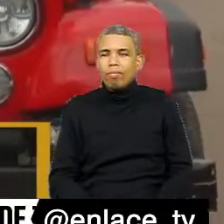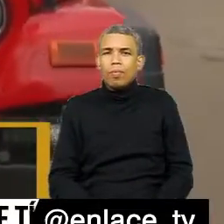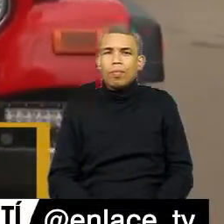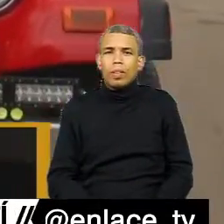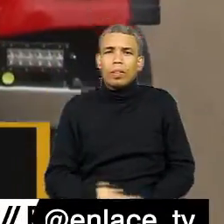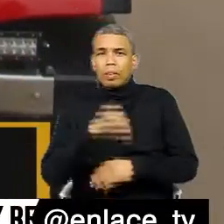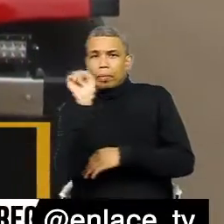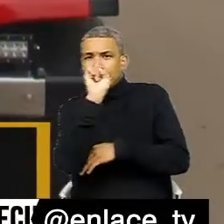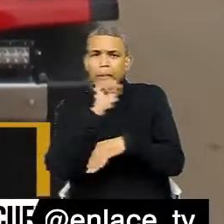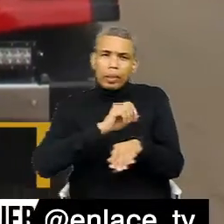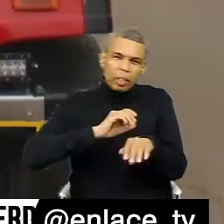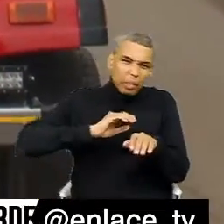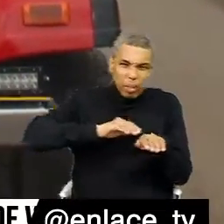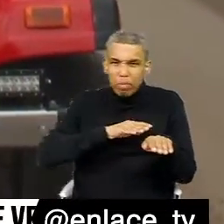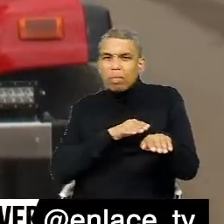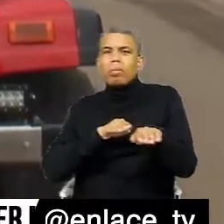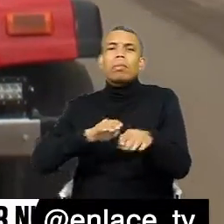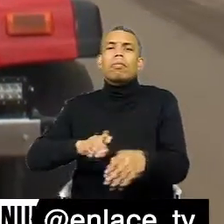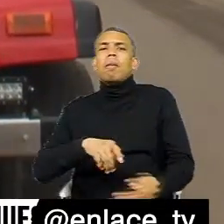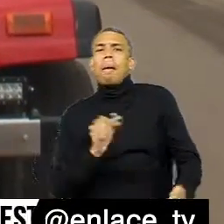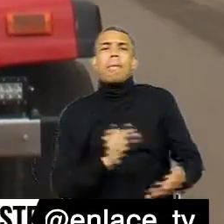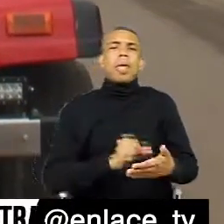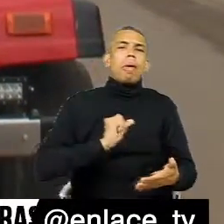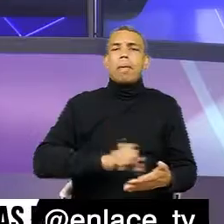caravana por las principales calles de la ciudad.